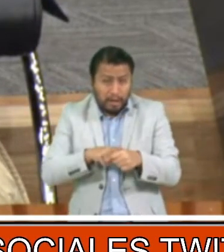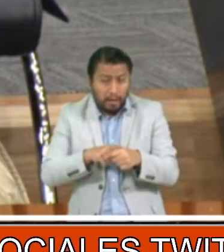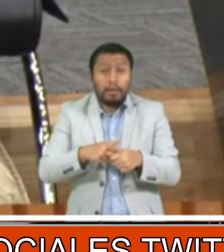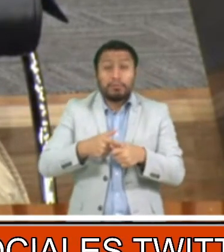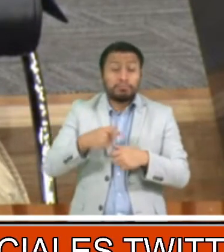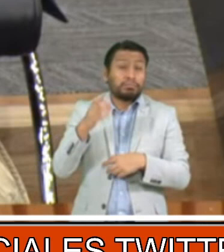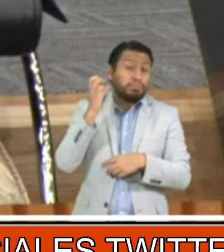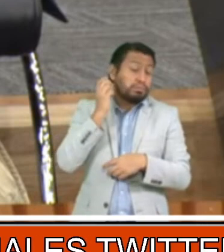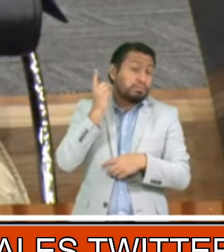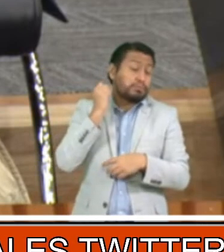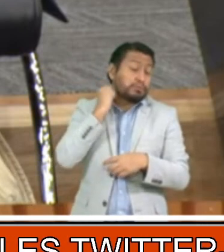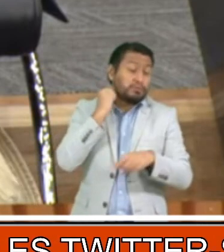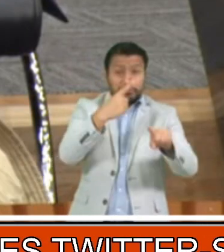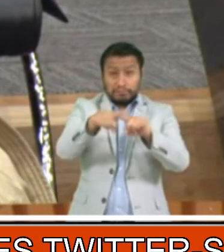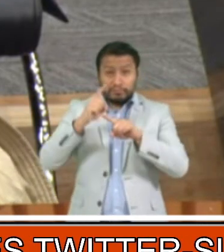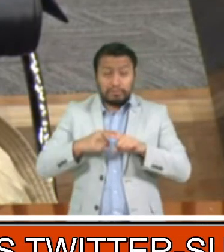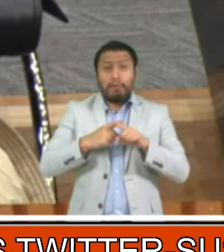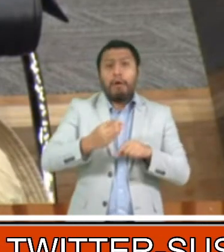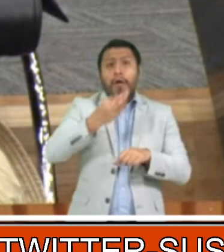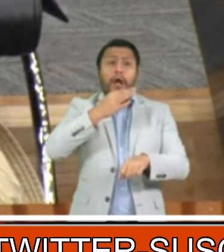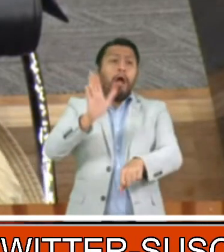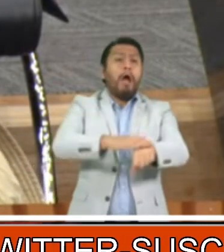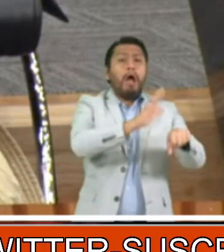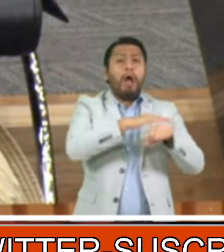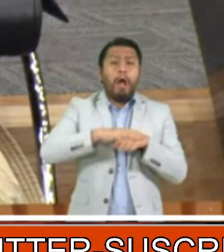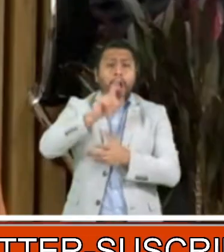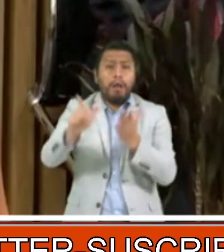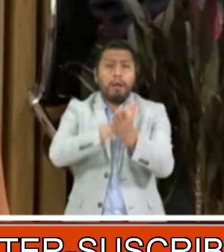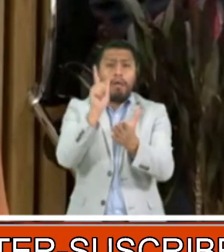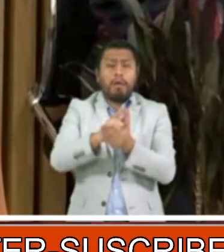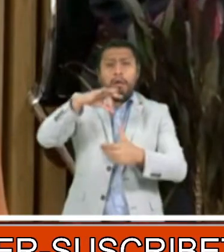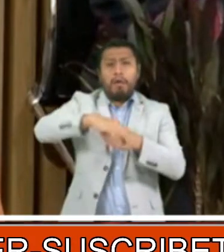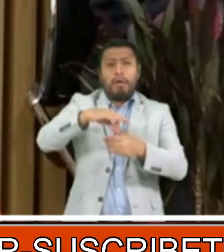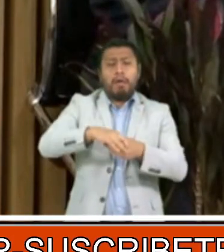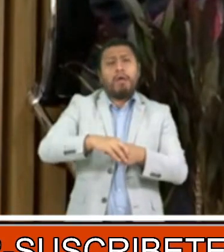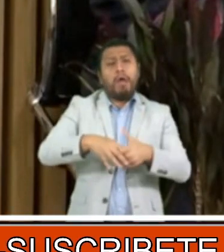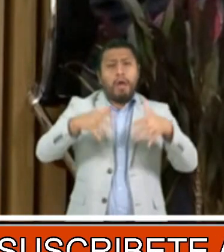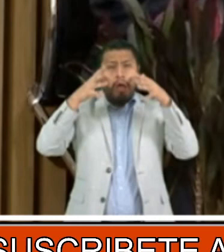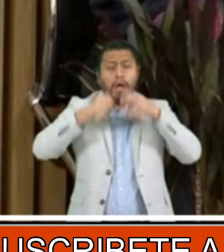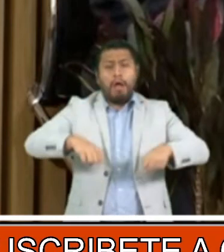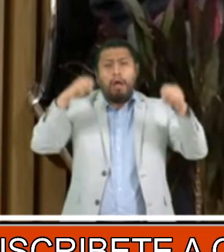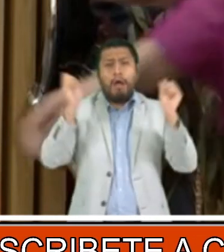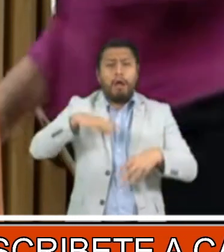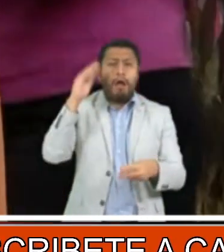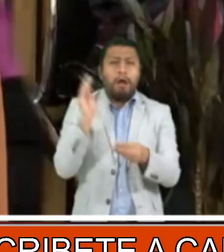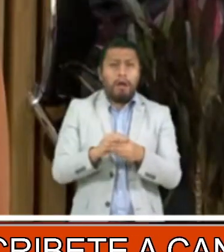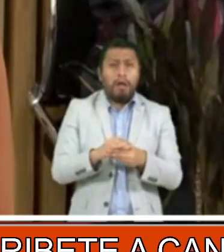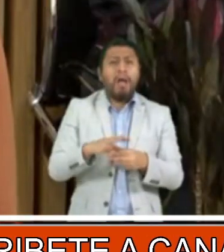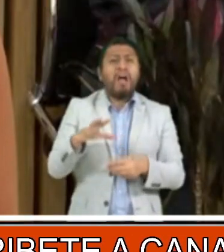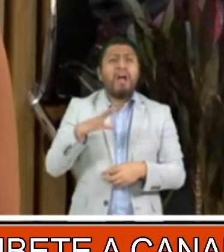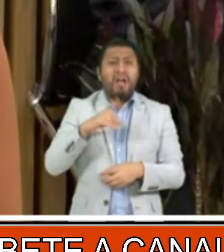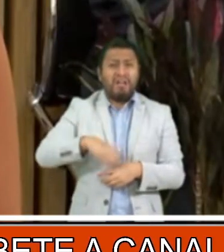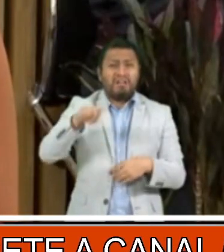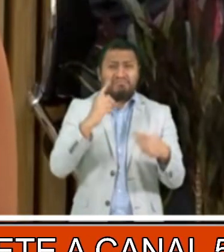en el poder llaman a quebrantar las leyes electorales. Vemos el uso descarado de recursos